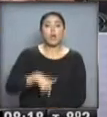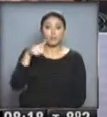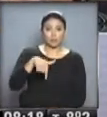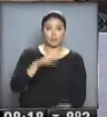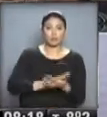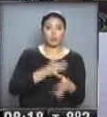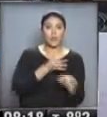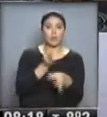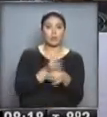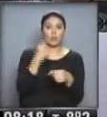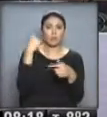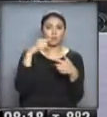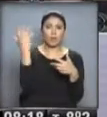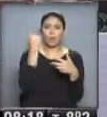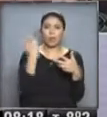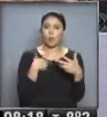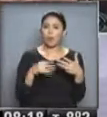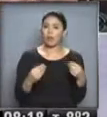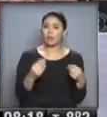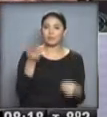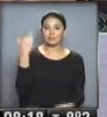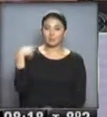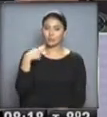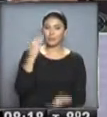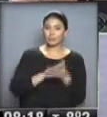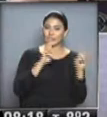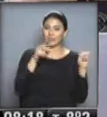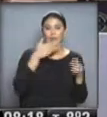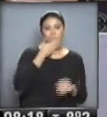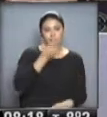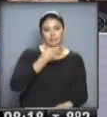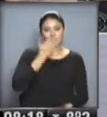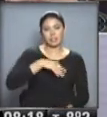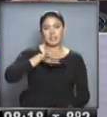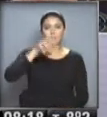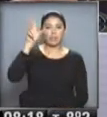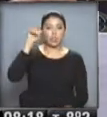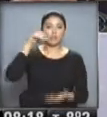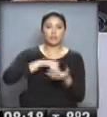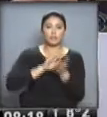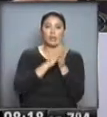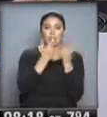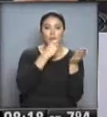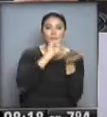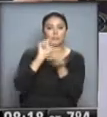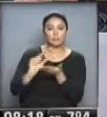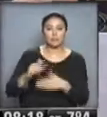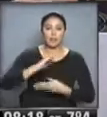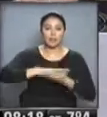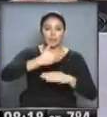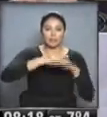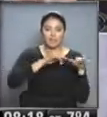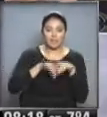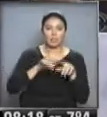temas de educación hemos dicho mucho últimamente al respecto los 58 millones de libros distribuidos las netbooks la